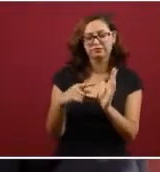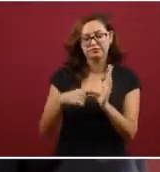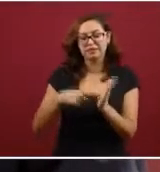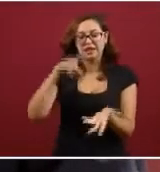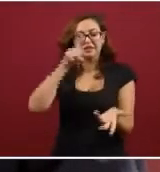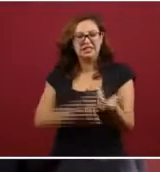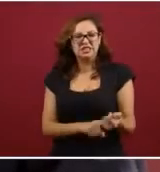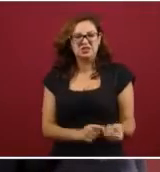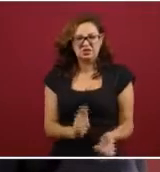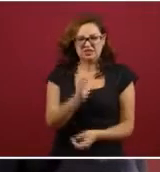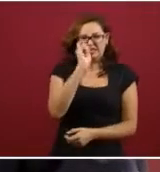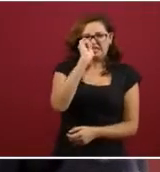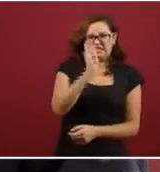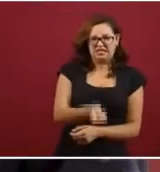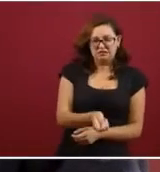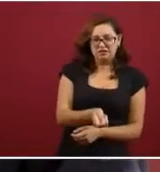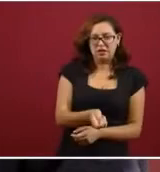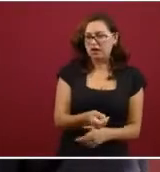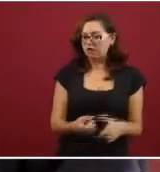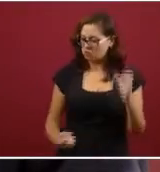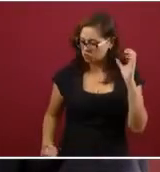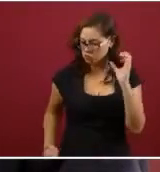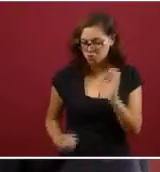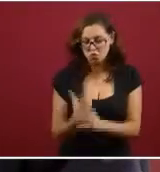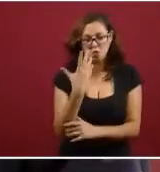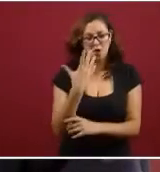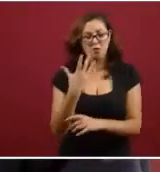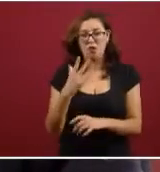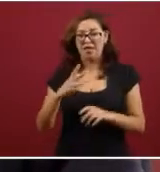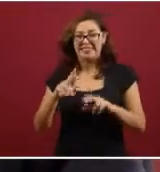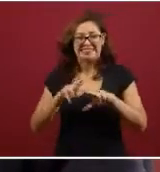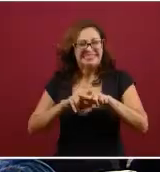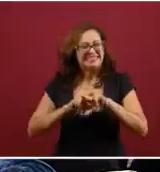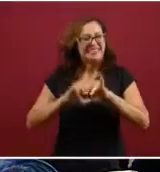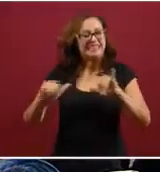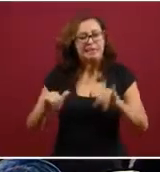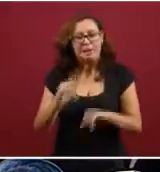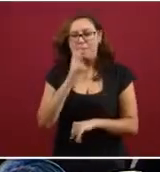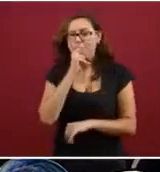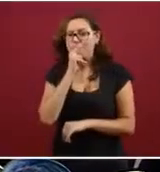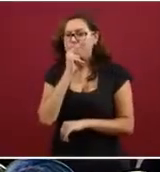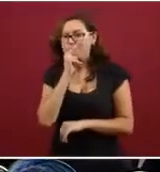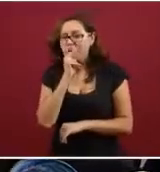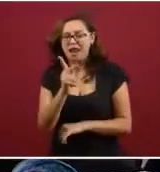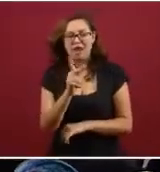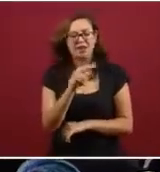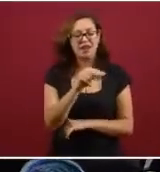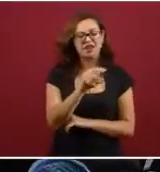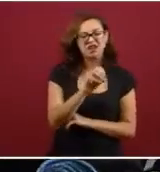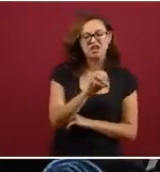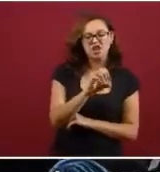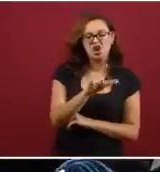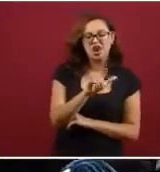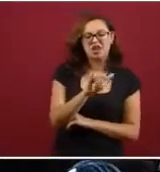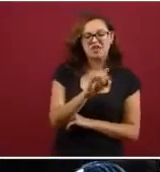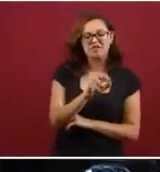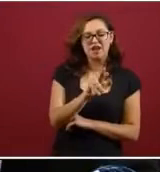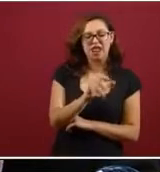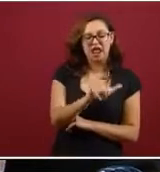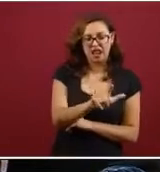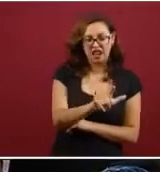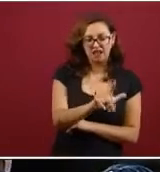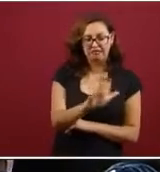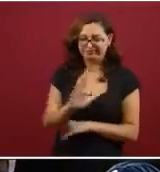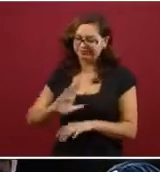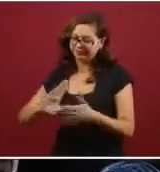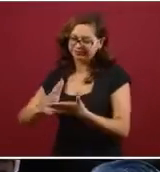términos propios de la política neoliberal. Ahí se habla de que los problemas de México tienen que ver con